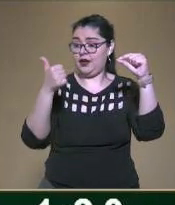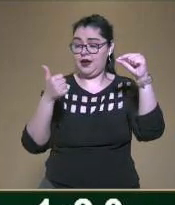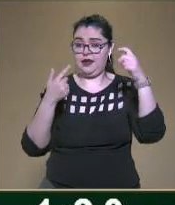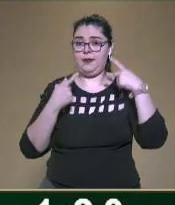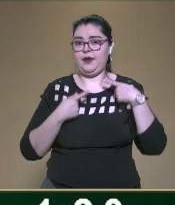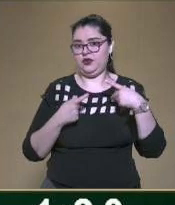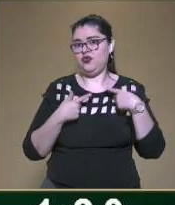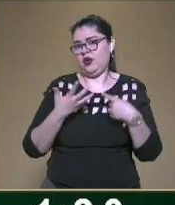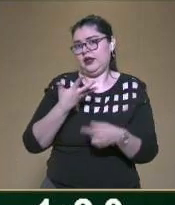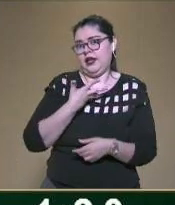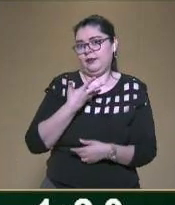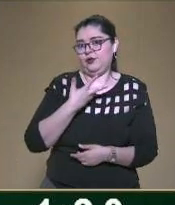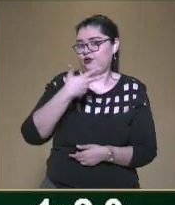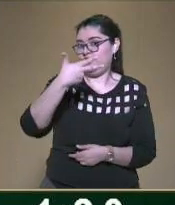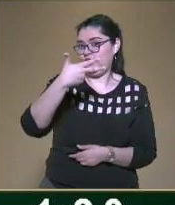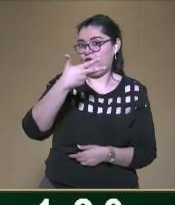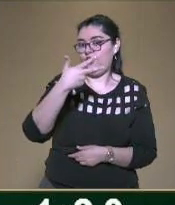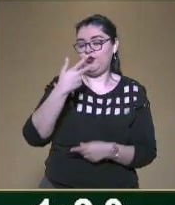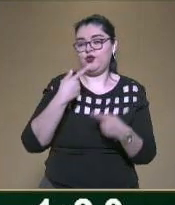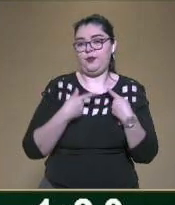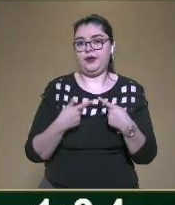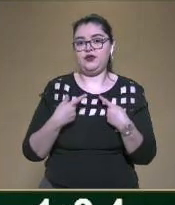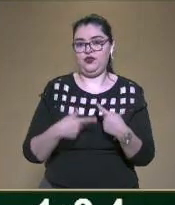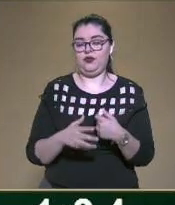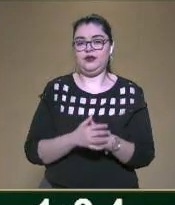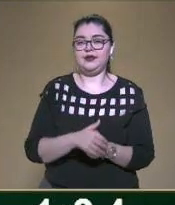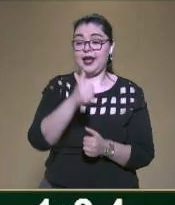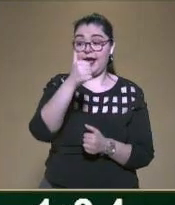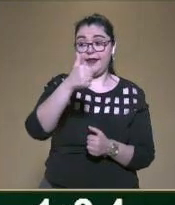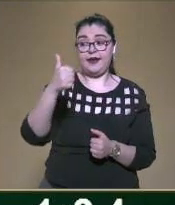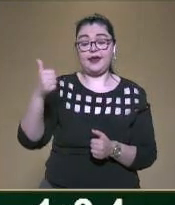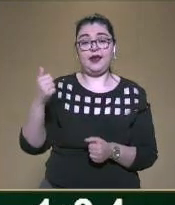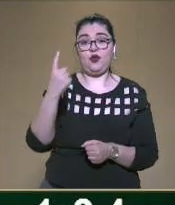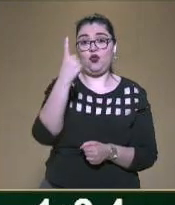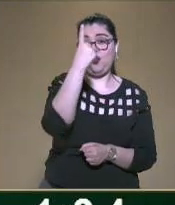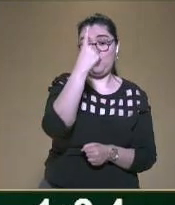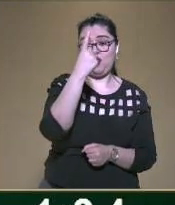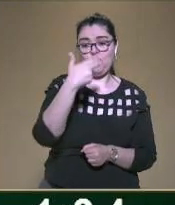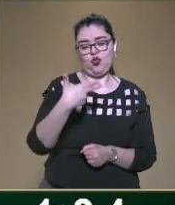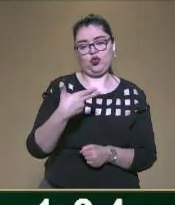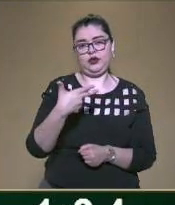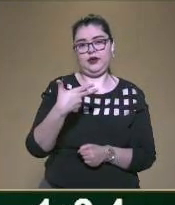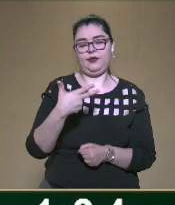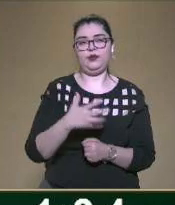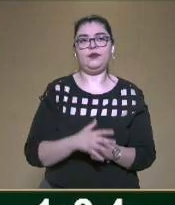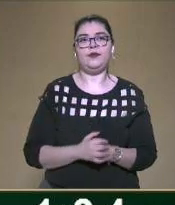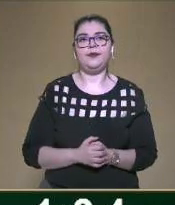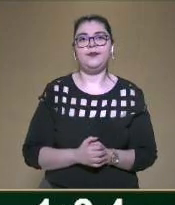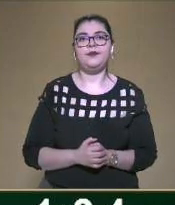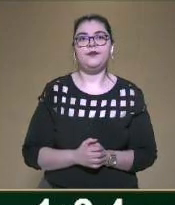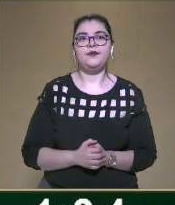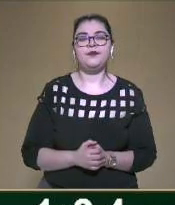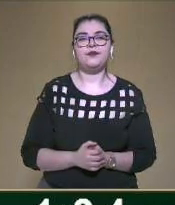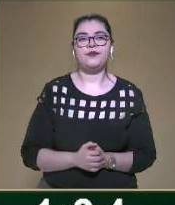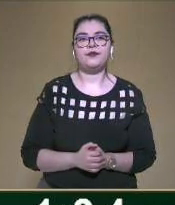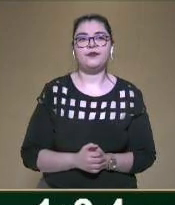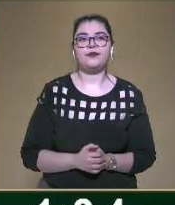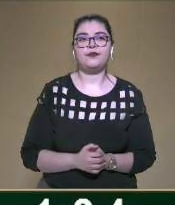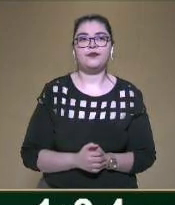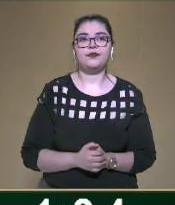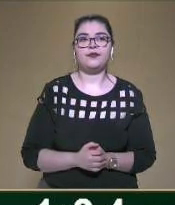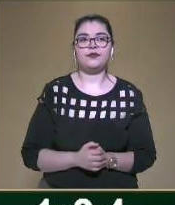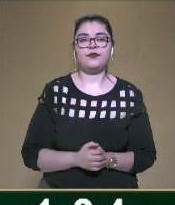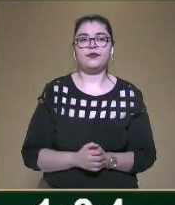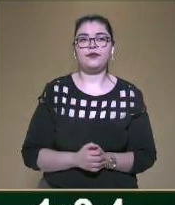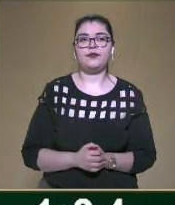octavo, hablando... dos octavos, tres octavos, hasta llegar a ocho octavos. Así es. Entonces, la segunda